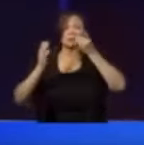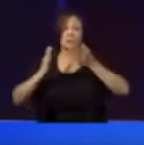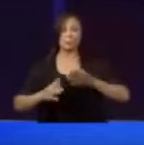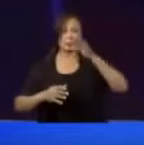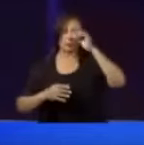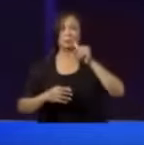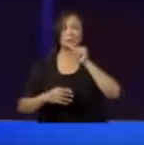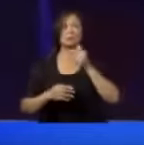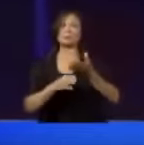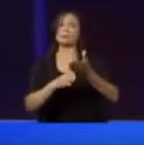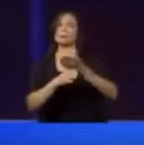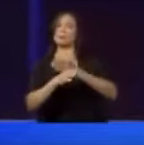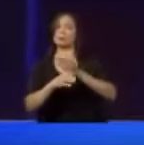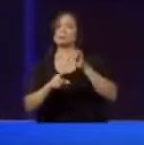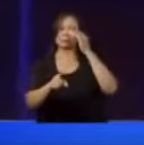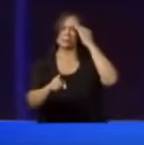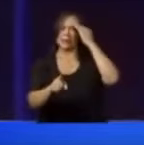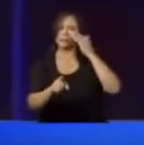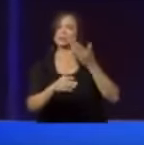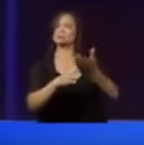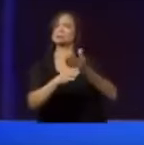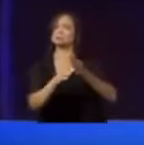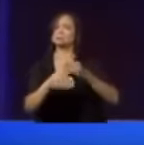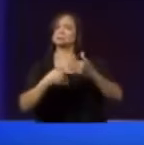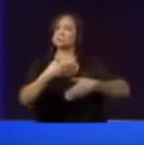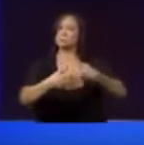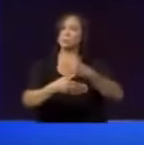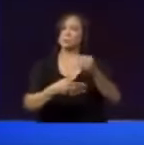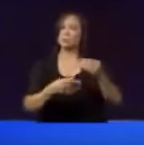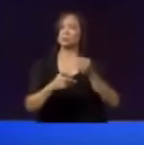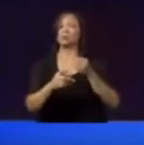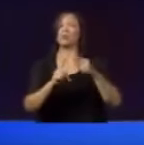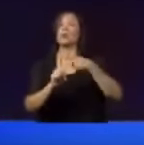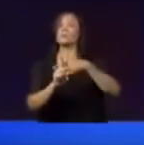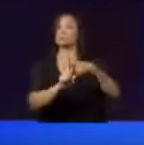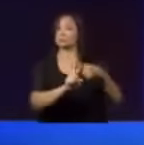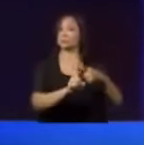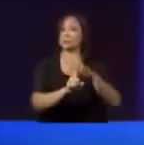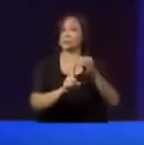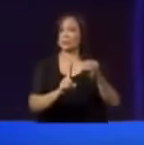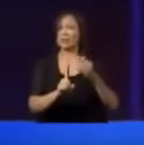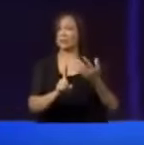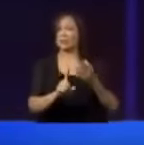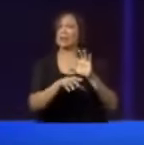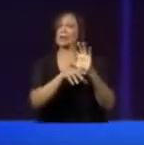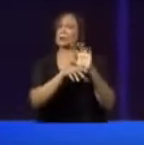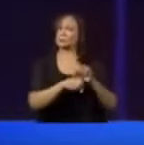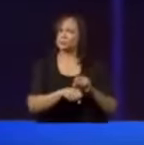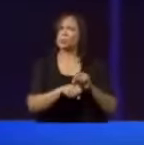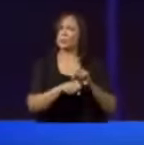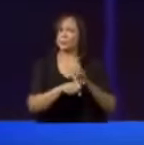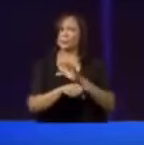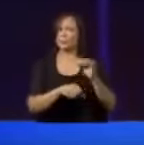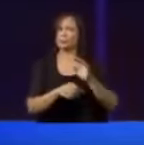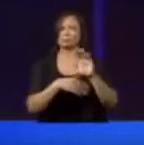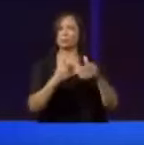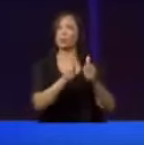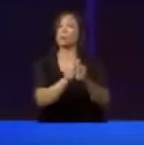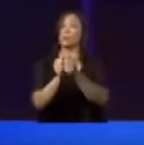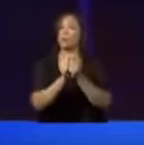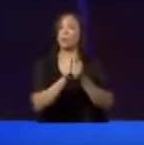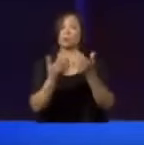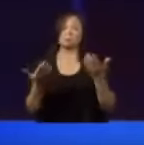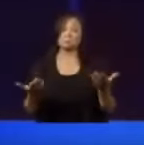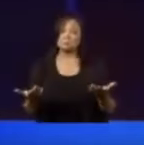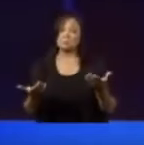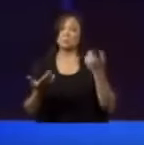de que saben que están mejorando, de que saben que están avanzando, y con el optimismo, ese optimismo tradicional también, que todos juntos, porque